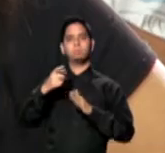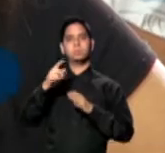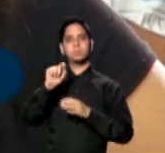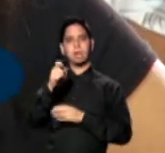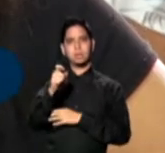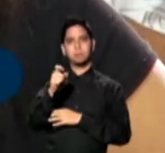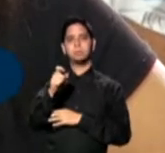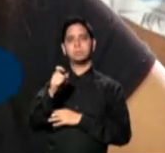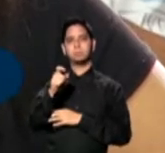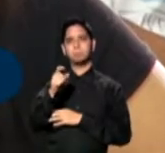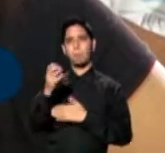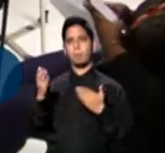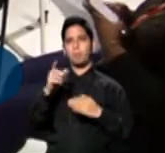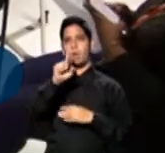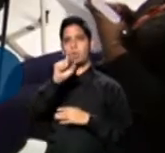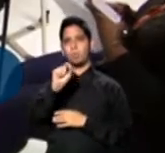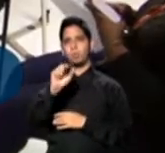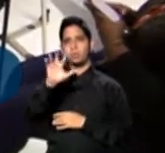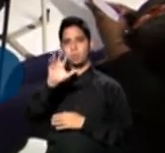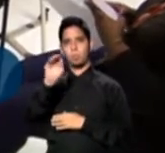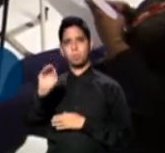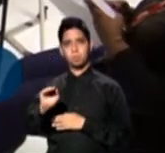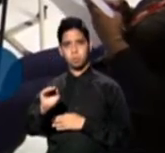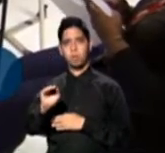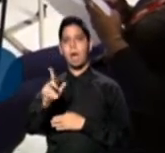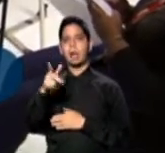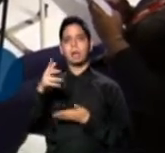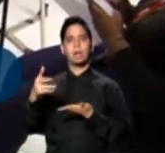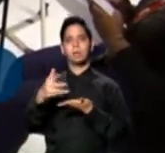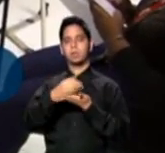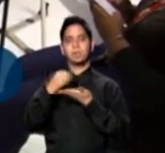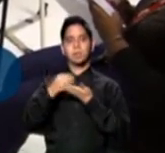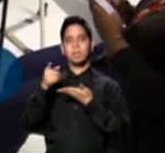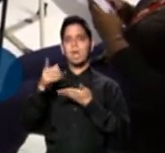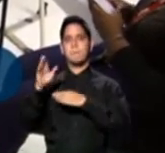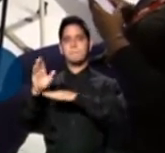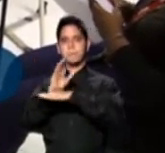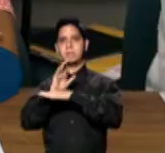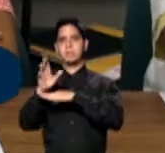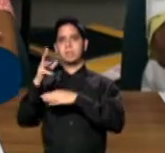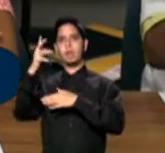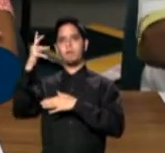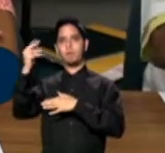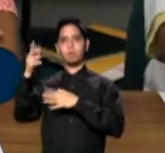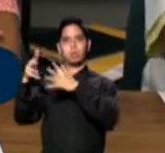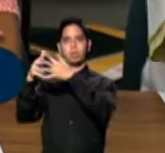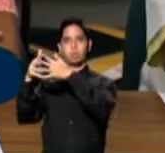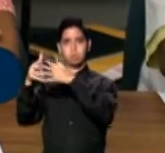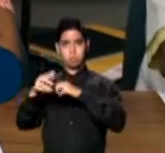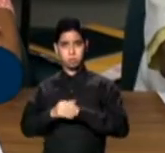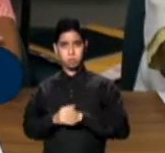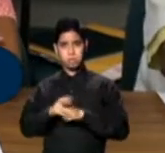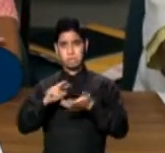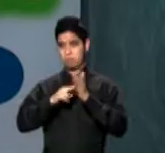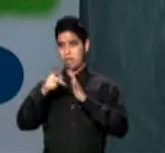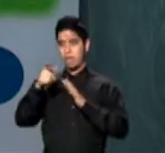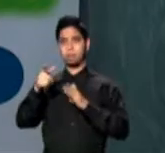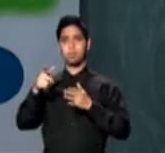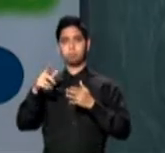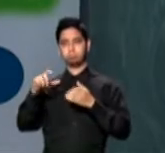de 1.5% a las ganancias de las corporaciones foráneas. Aseguran que esto inyectaría al